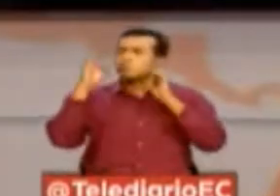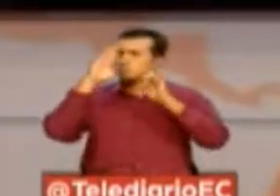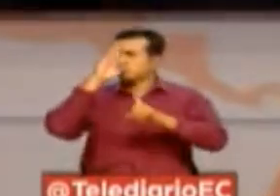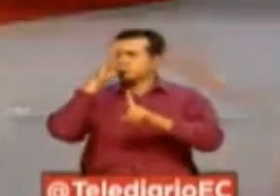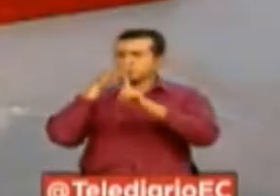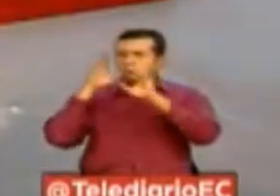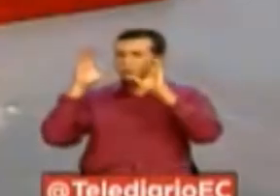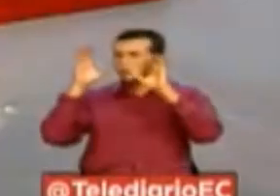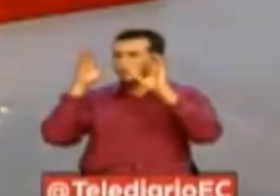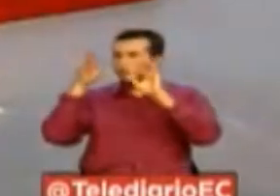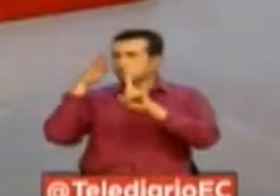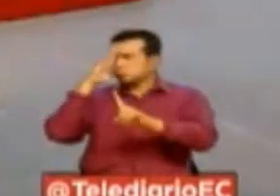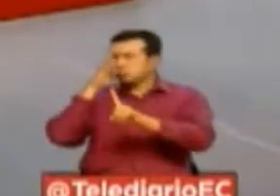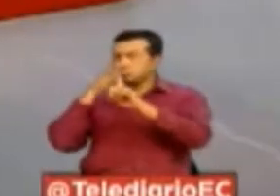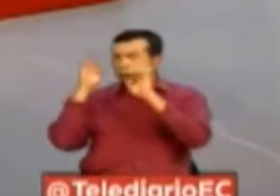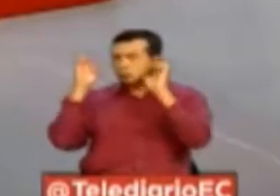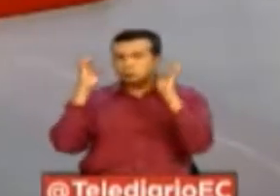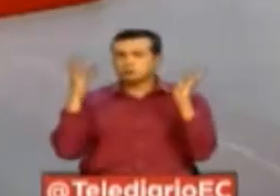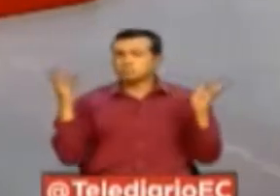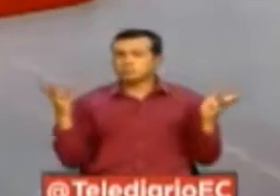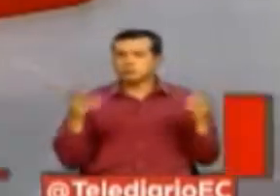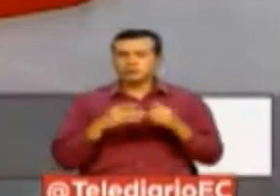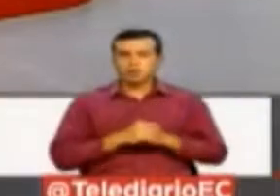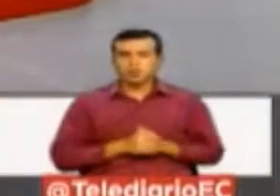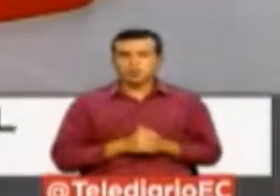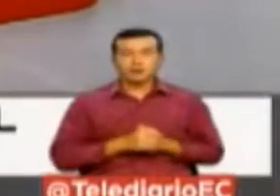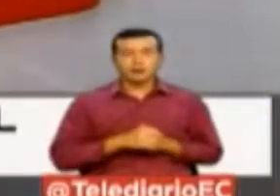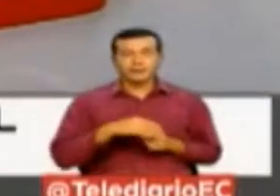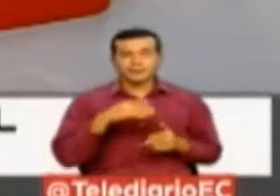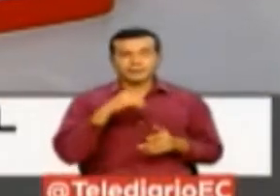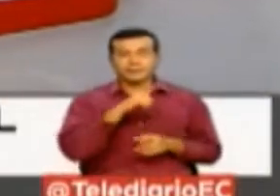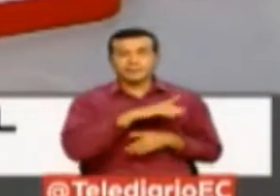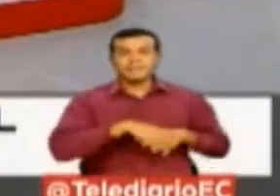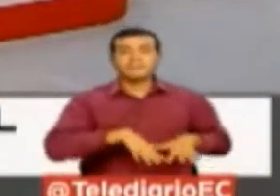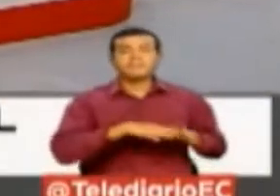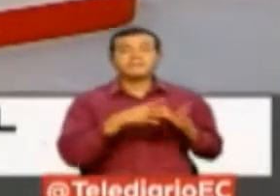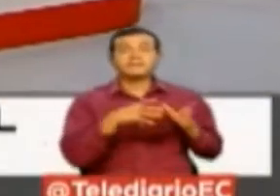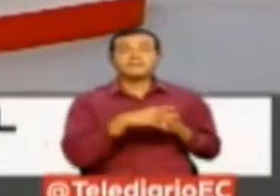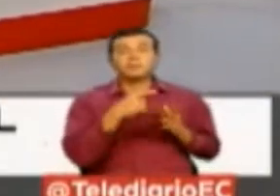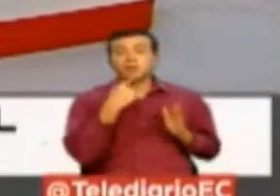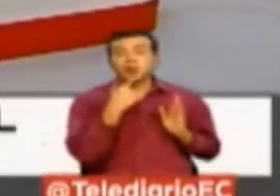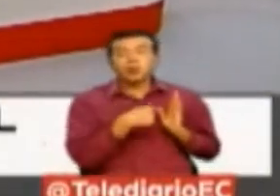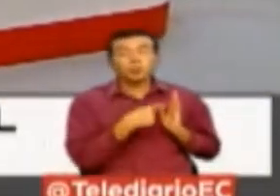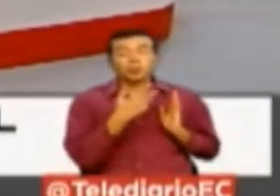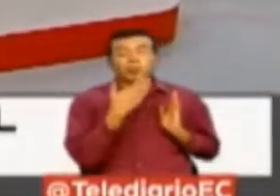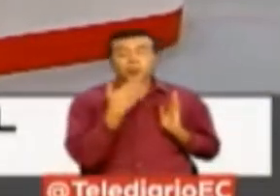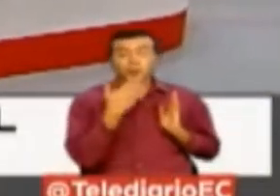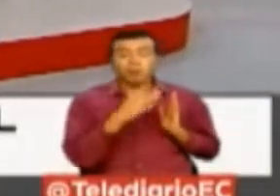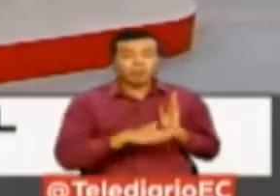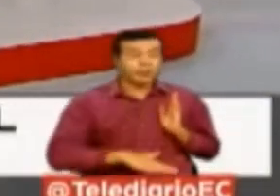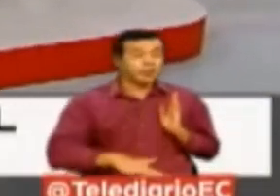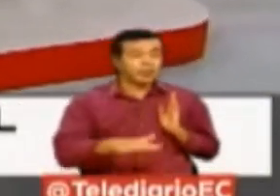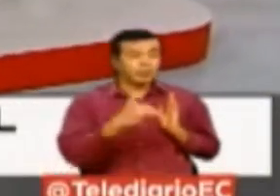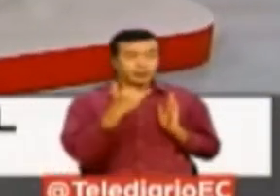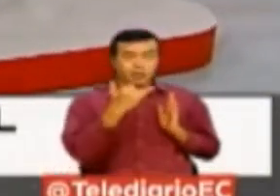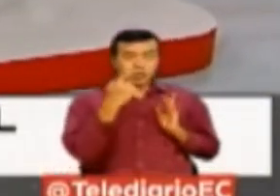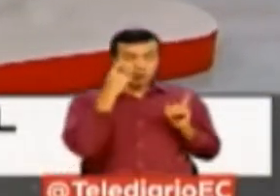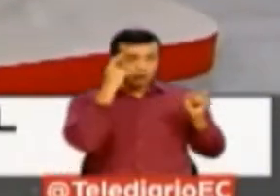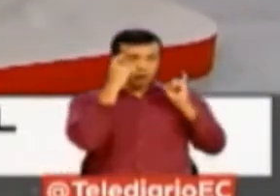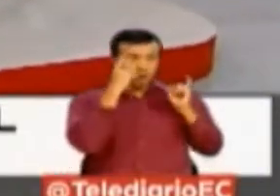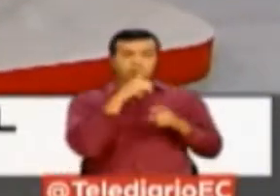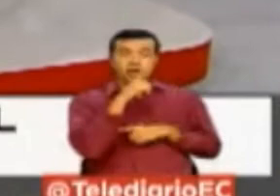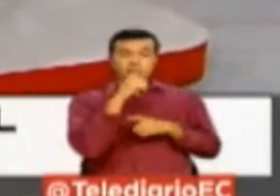de la campana dueño bueno principal y atacar y tomar posesión del territorio que este momento está